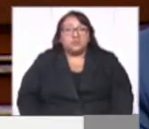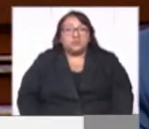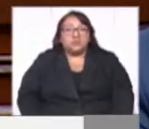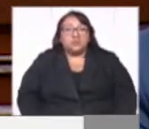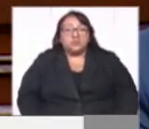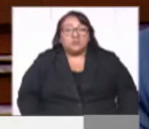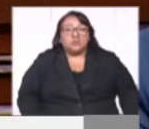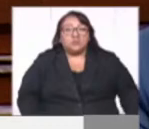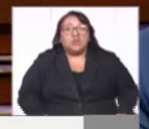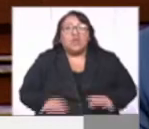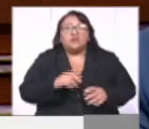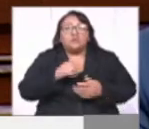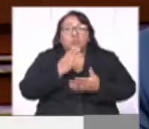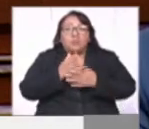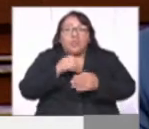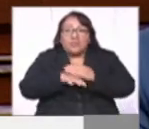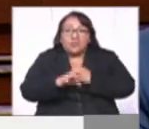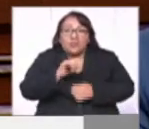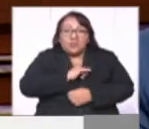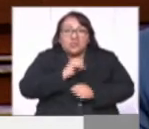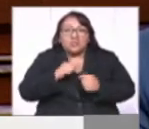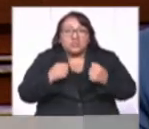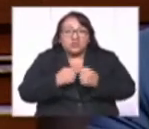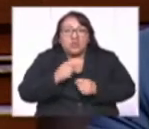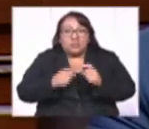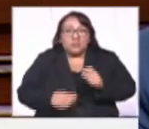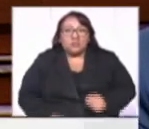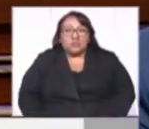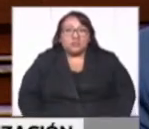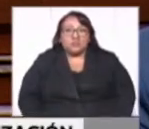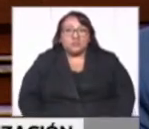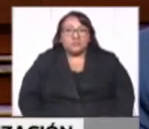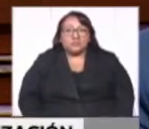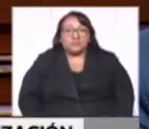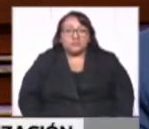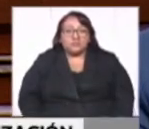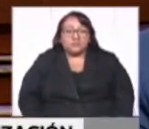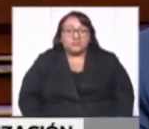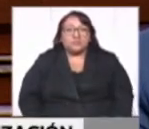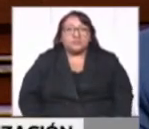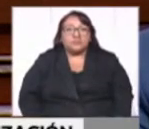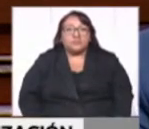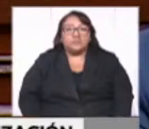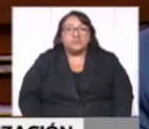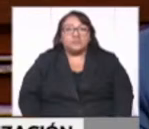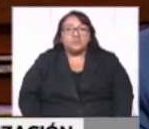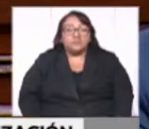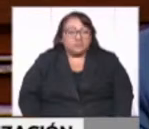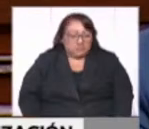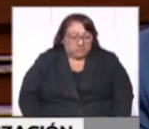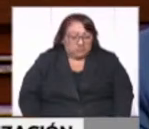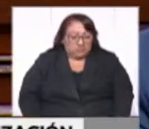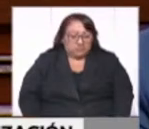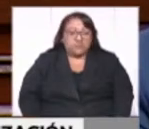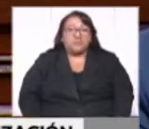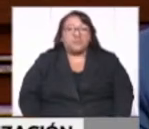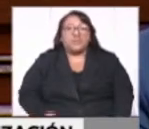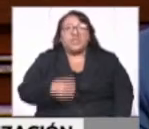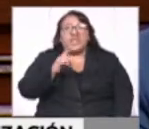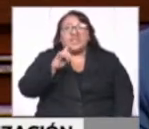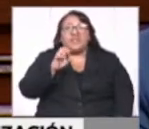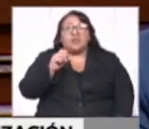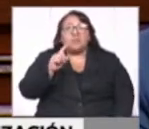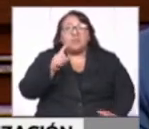la institución que afecta a los consumidores y a los usuarios. De acuerdo a un informe del propio Indecopi, solo hasta el